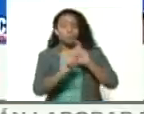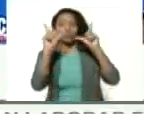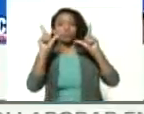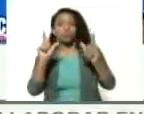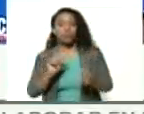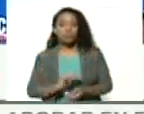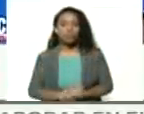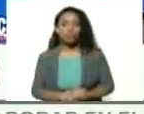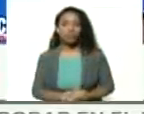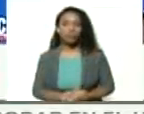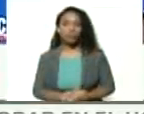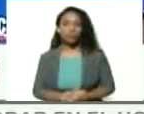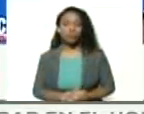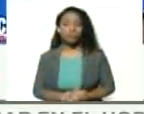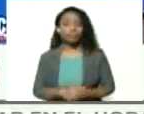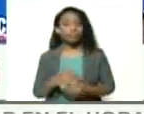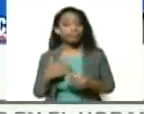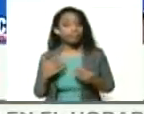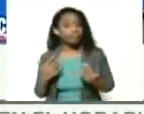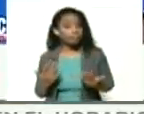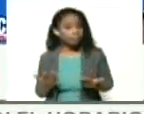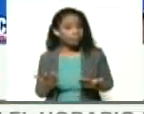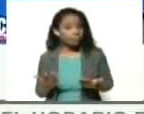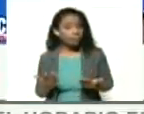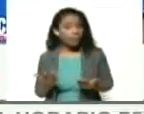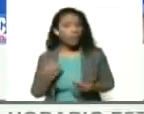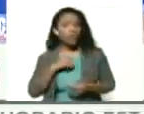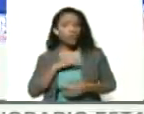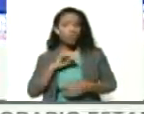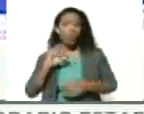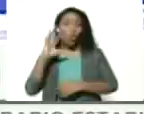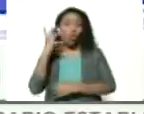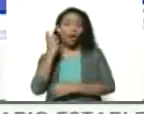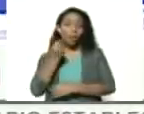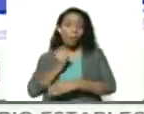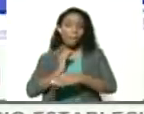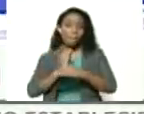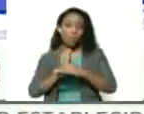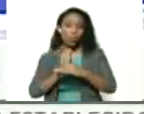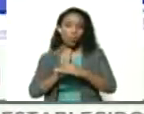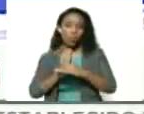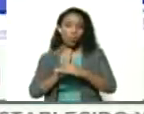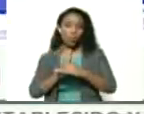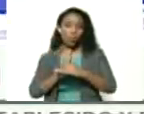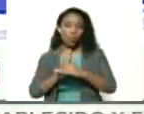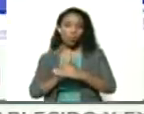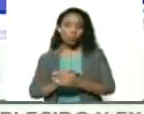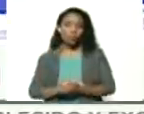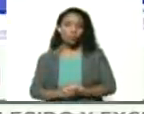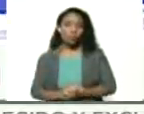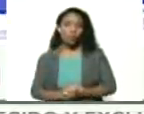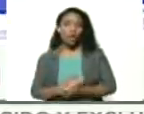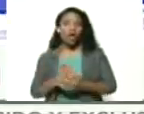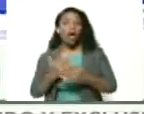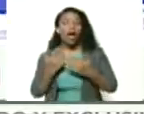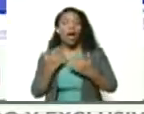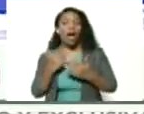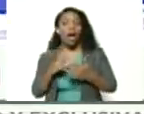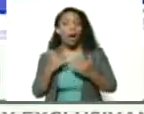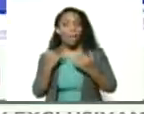impresionantemente. Así que hemos logrado parar por ahora.